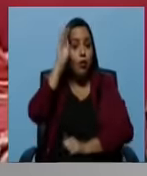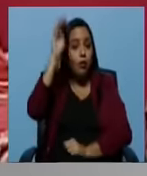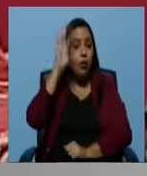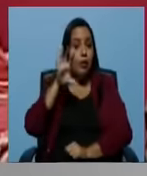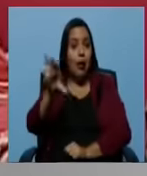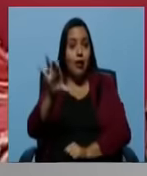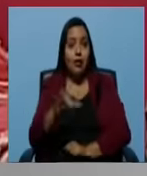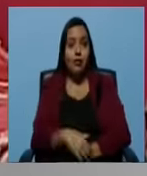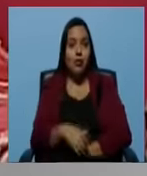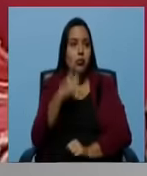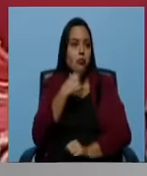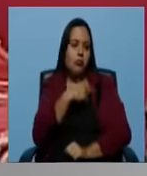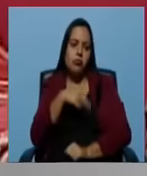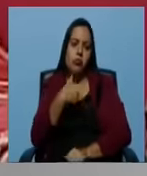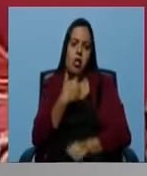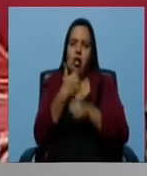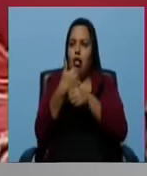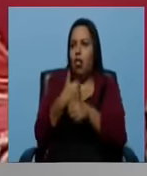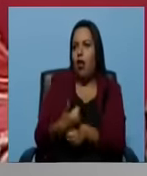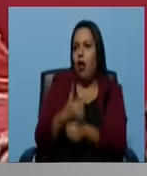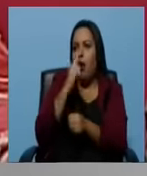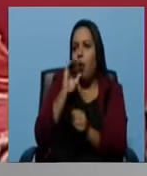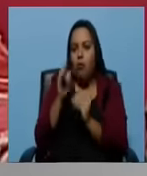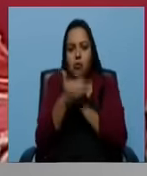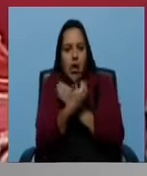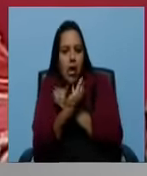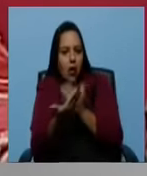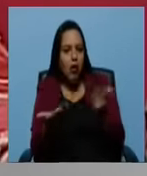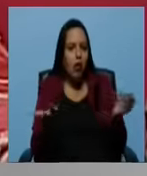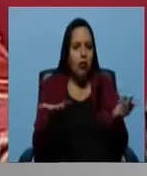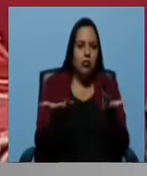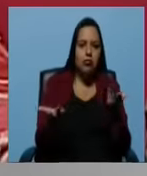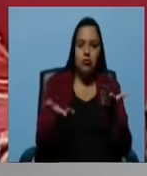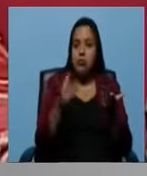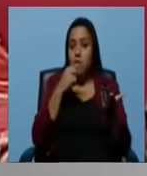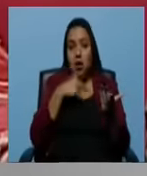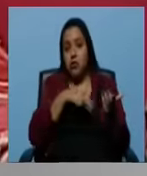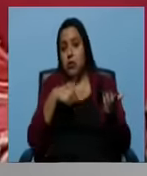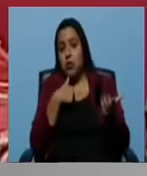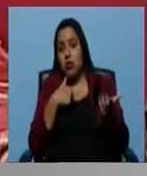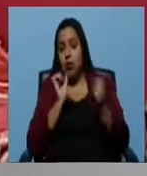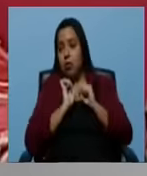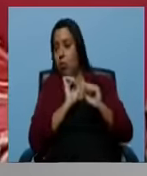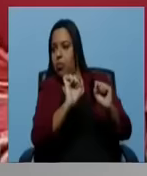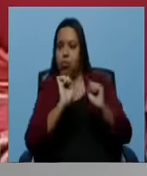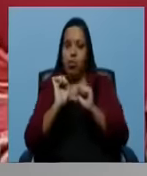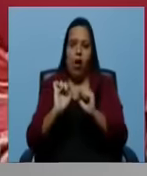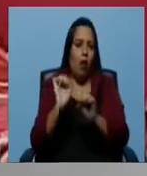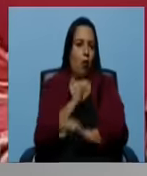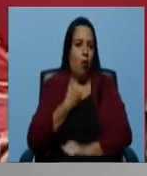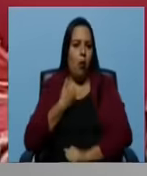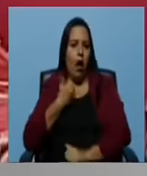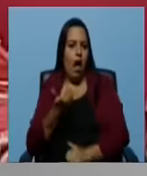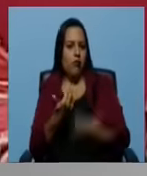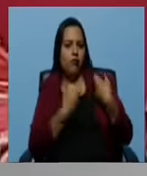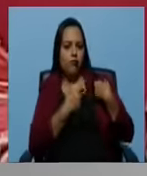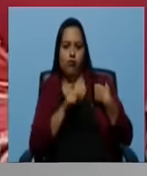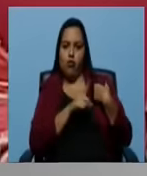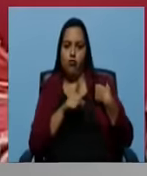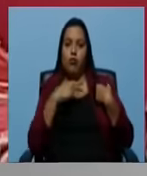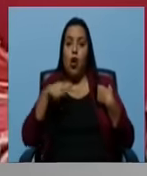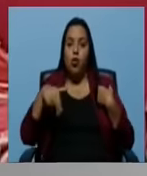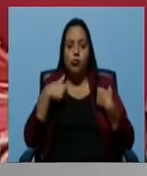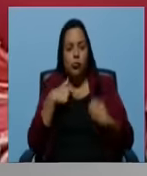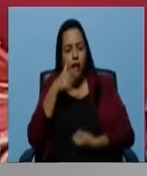estamos quedando nosotros escondidos, no nos estamos nosotros evadiendo ninguna responsabilidad, sino que